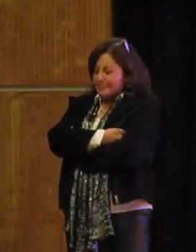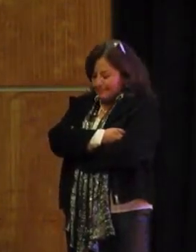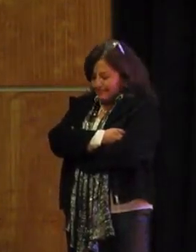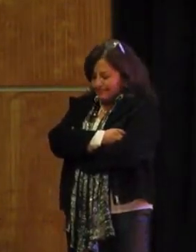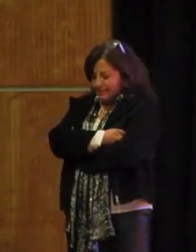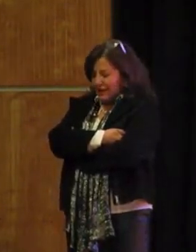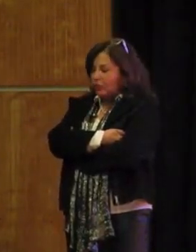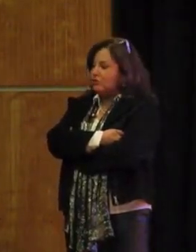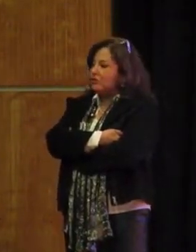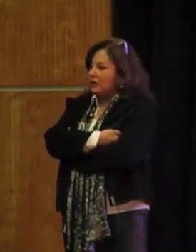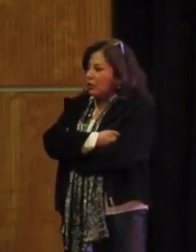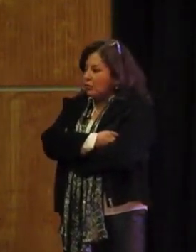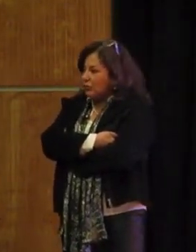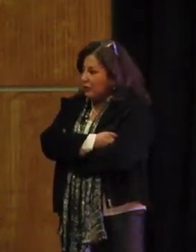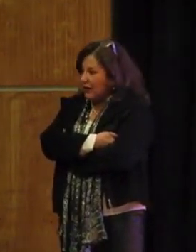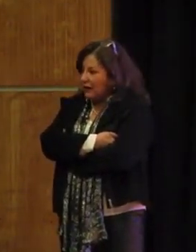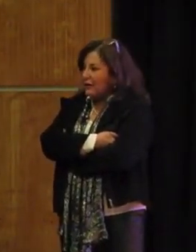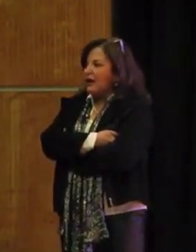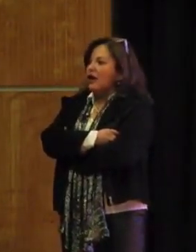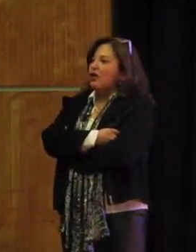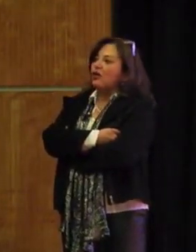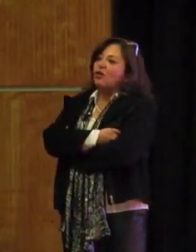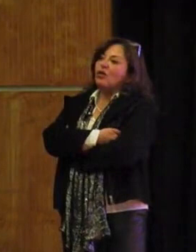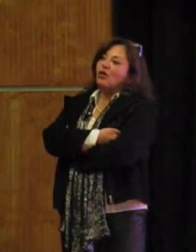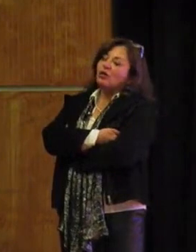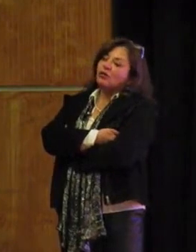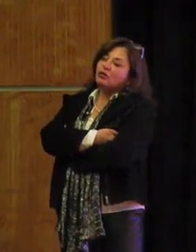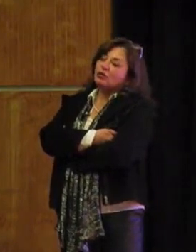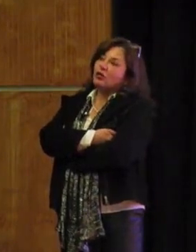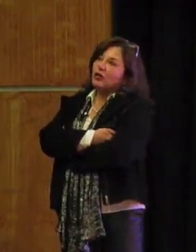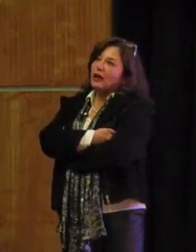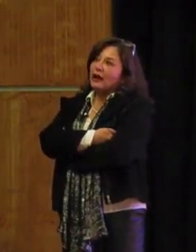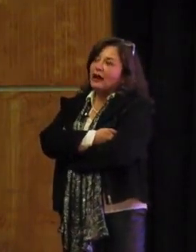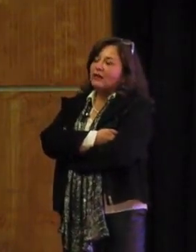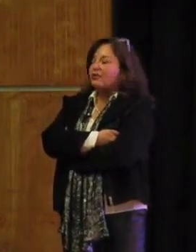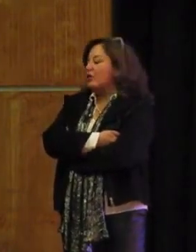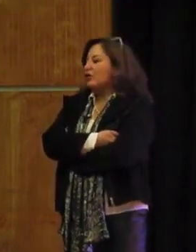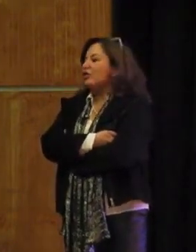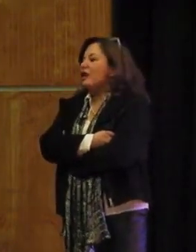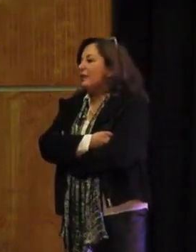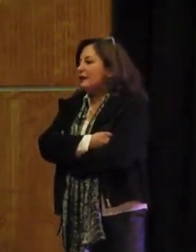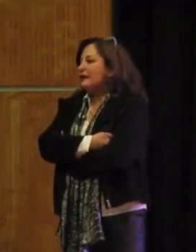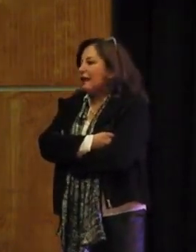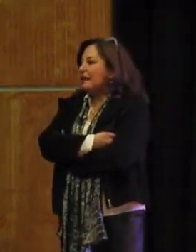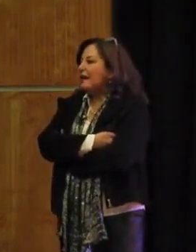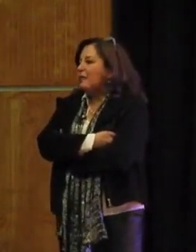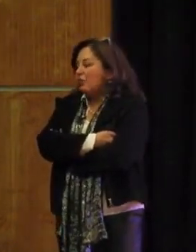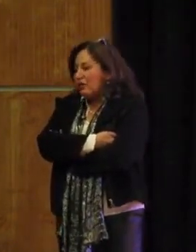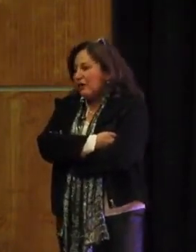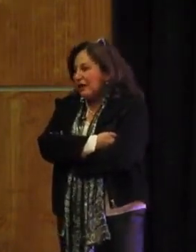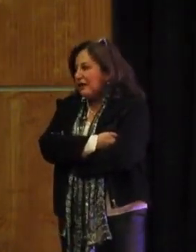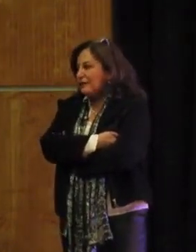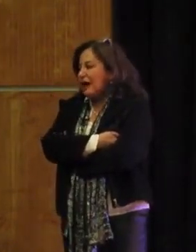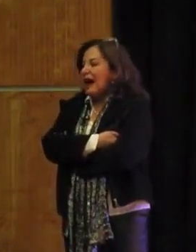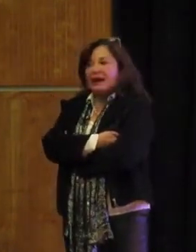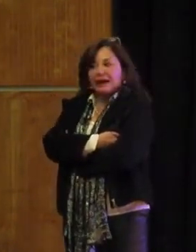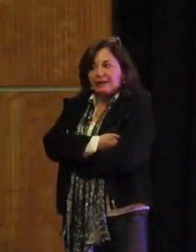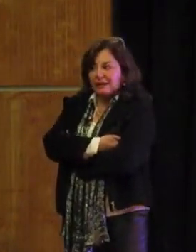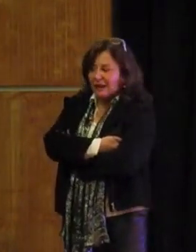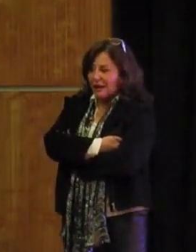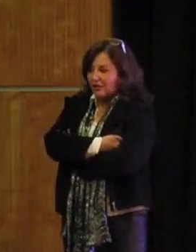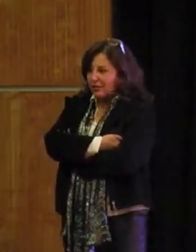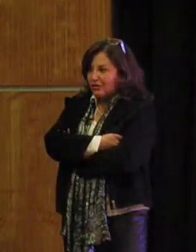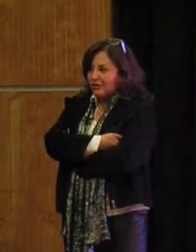la traducción transcultural, con toda la parte estadística muy bien hecha